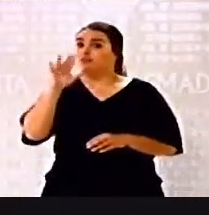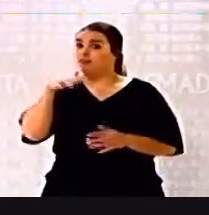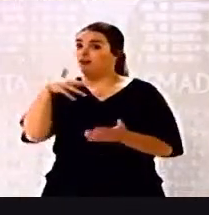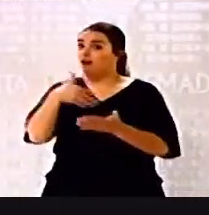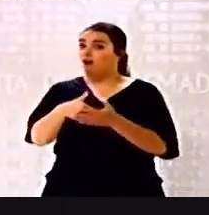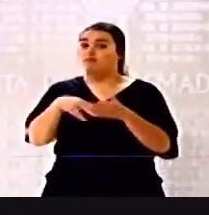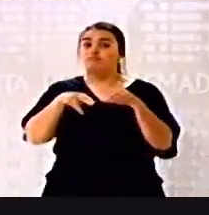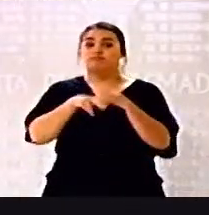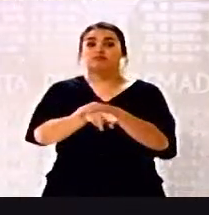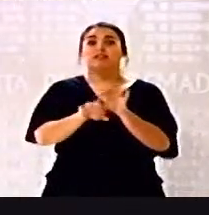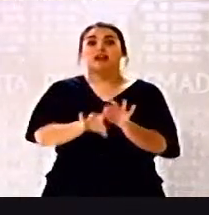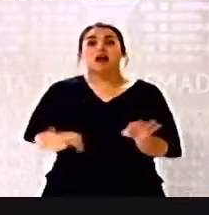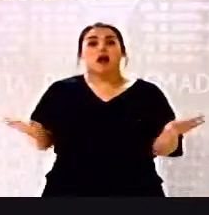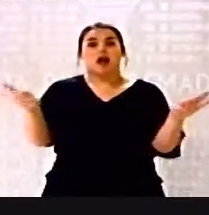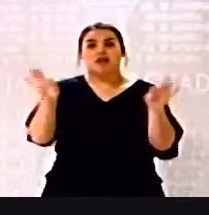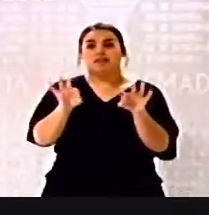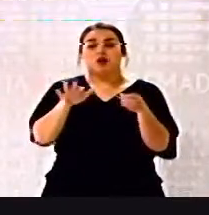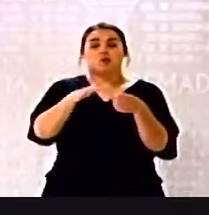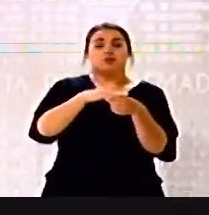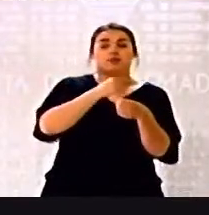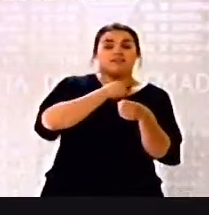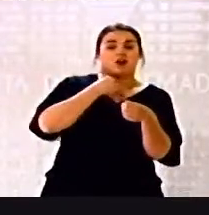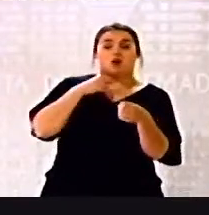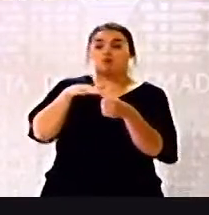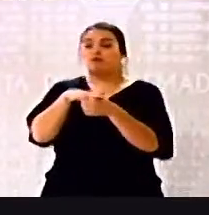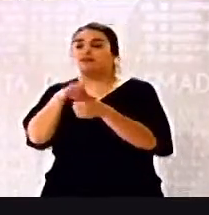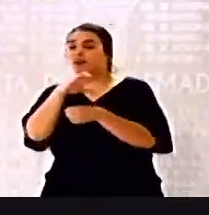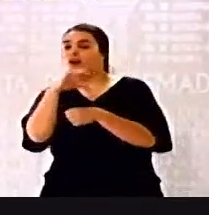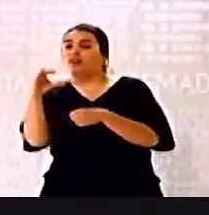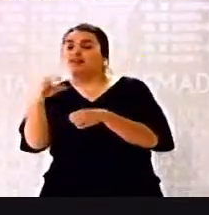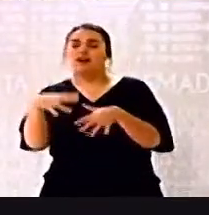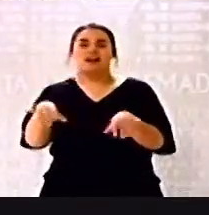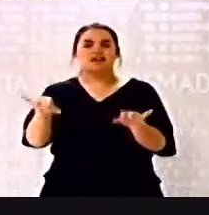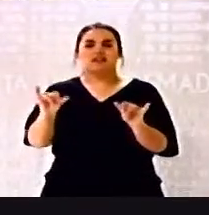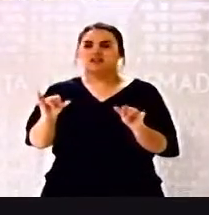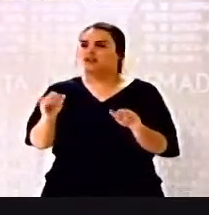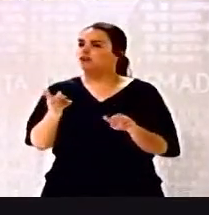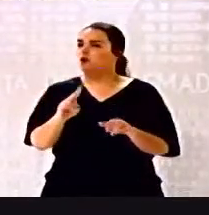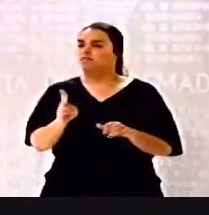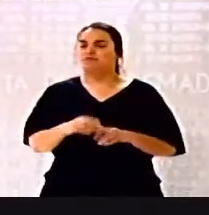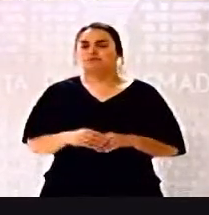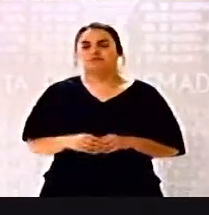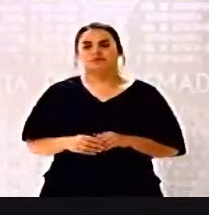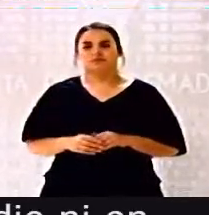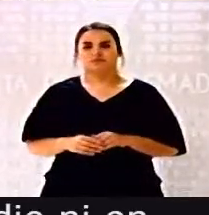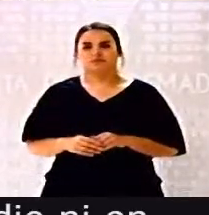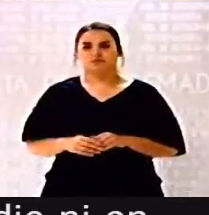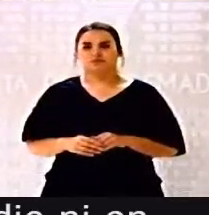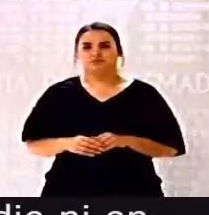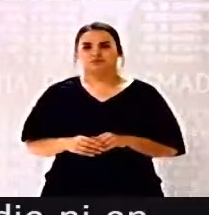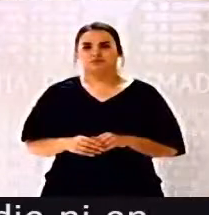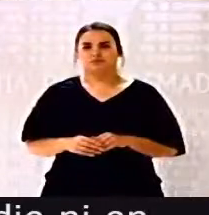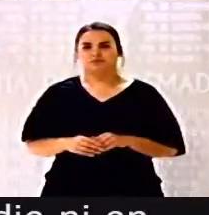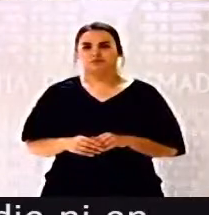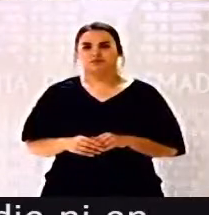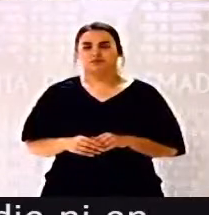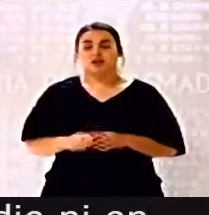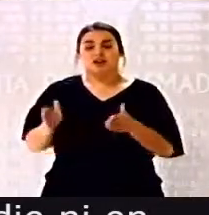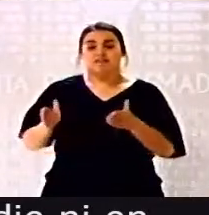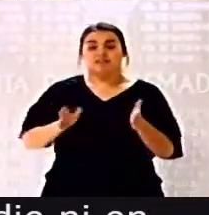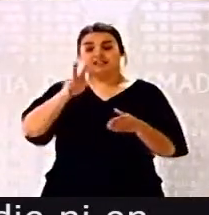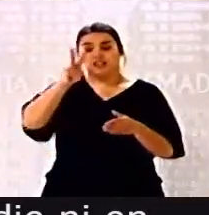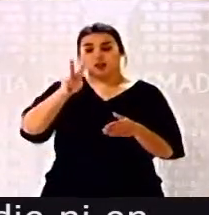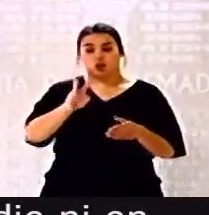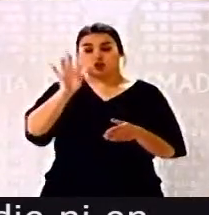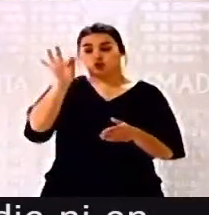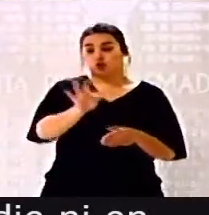ingresado nadie, ni en la provincia de Badajoz ni en la provincia de Cáceres. En el total de la fase 2, en